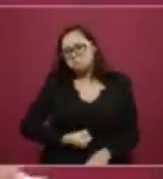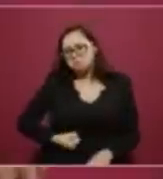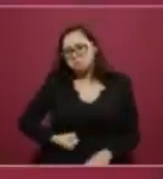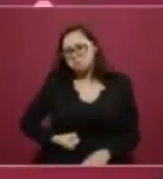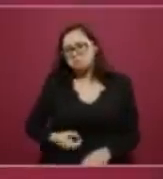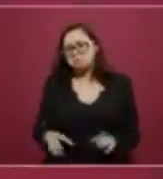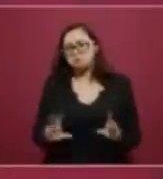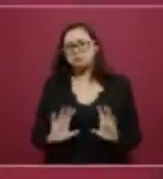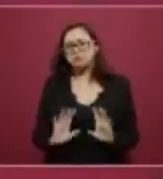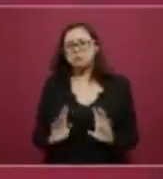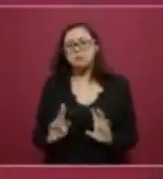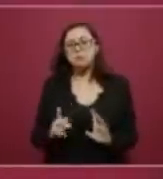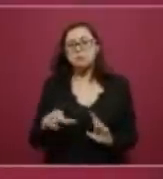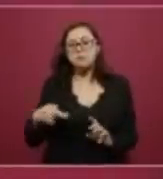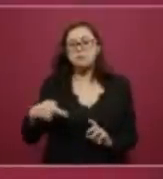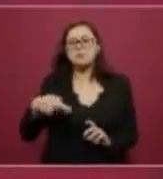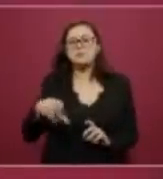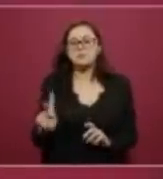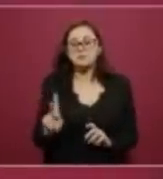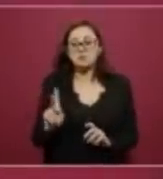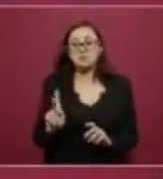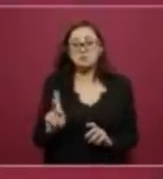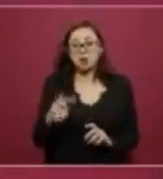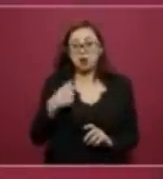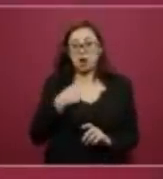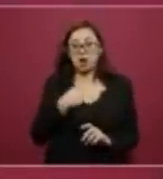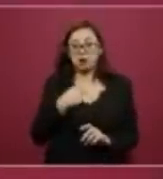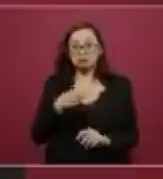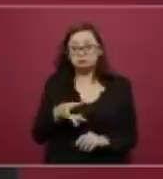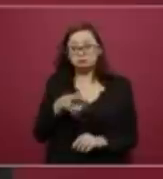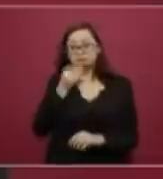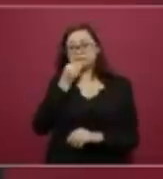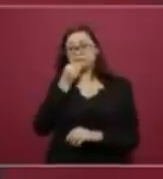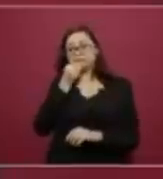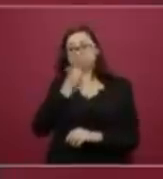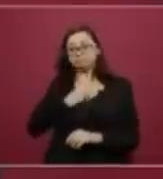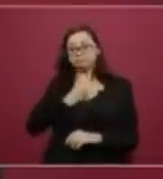Pero, ¿qué no lo podemos decir? Cuando menos,